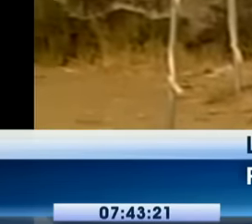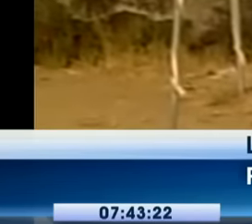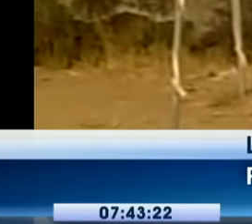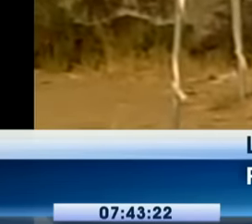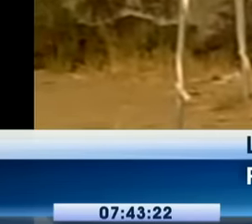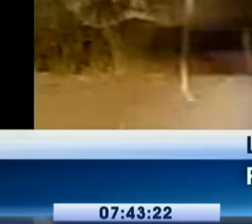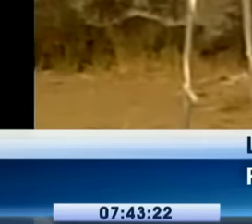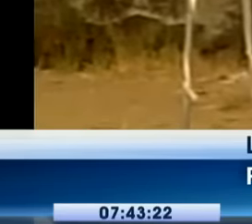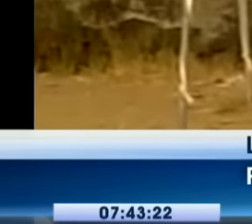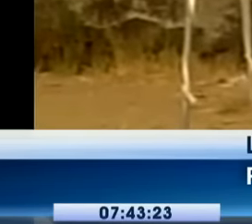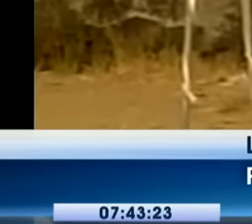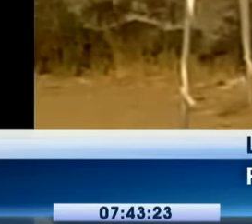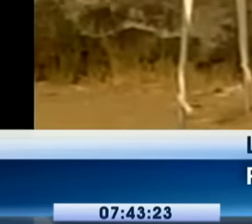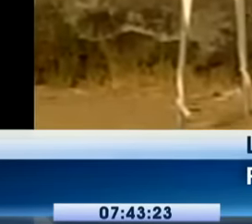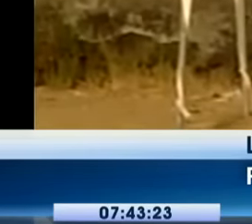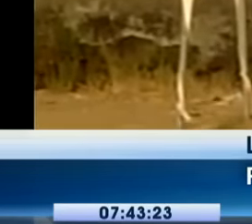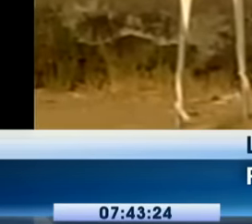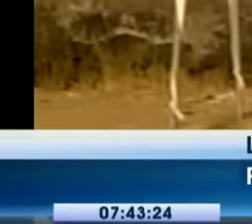justamente el trauma